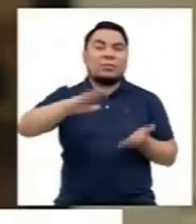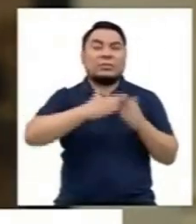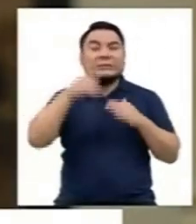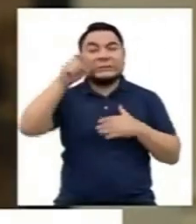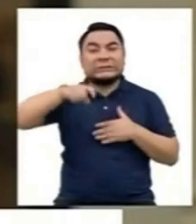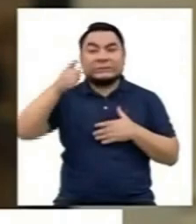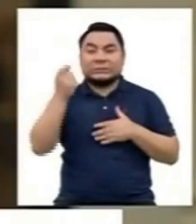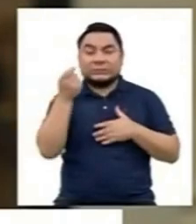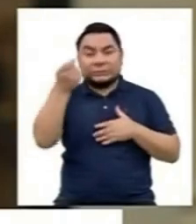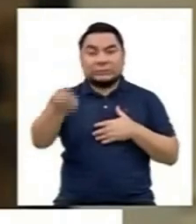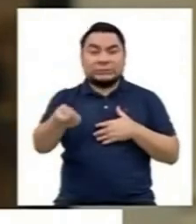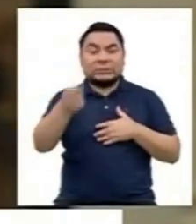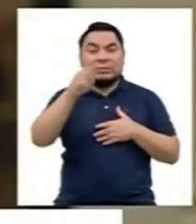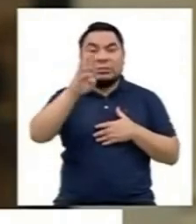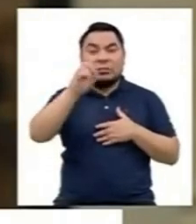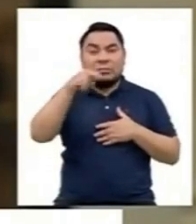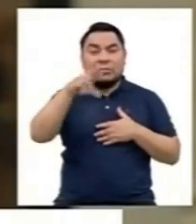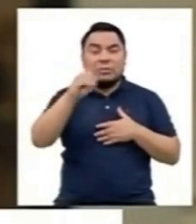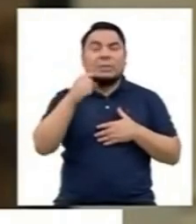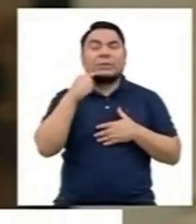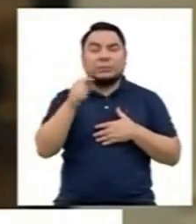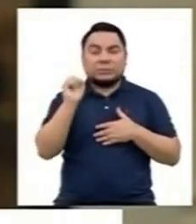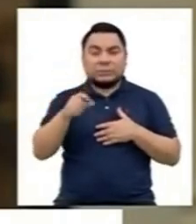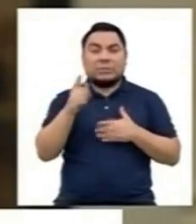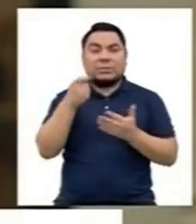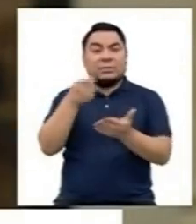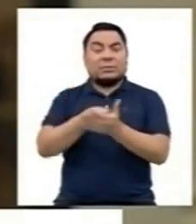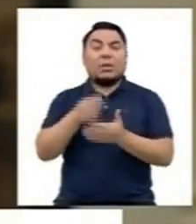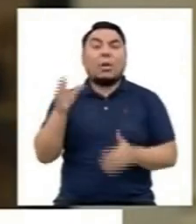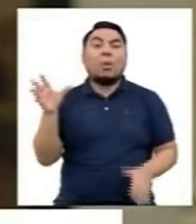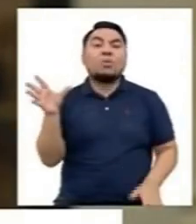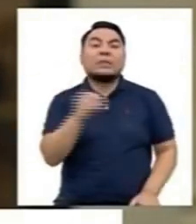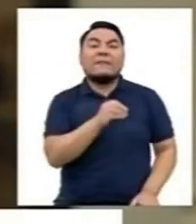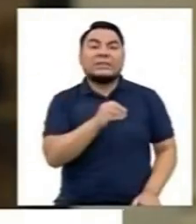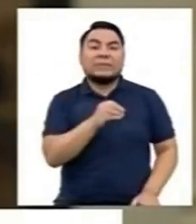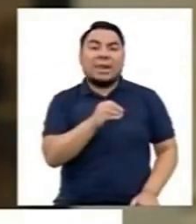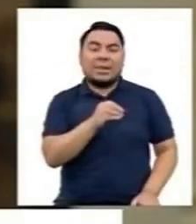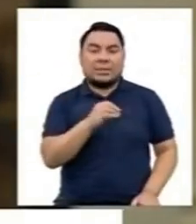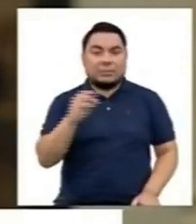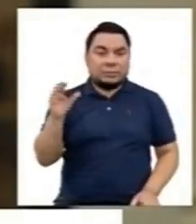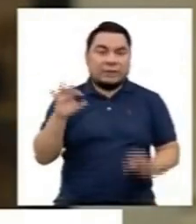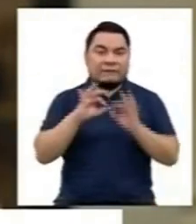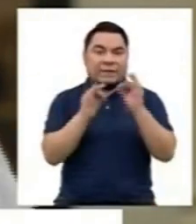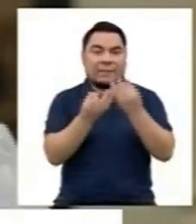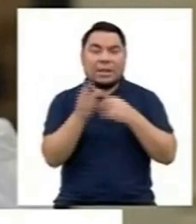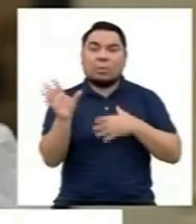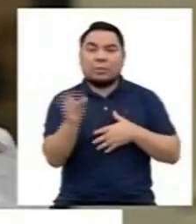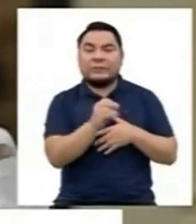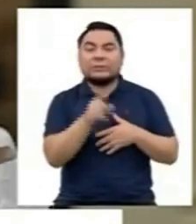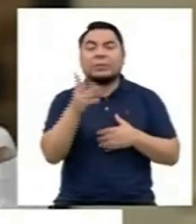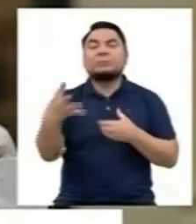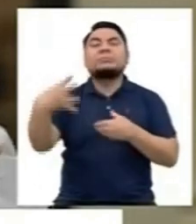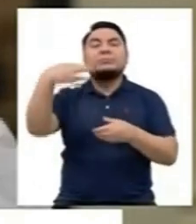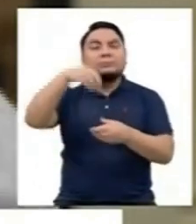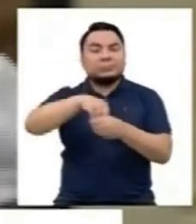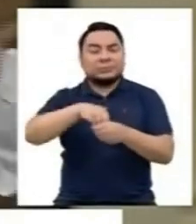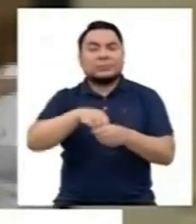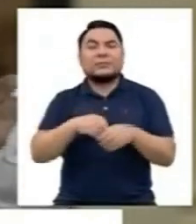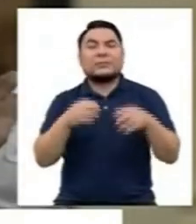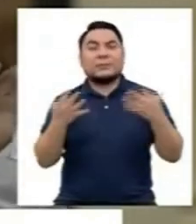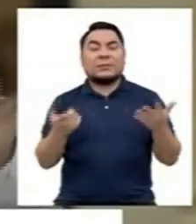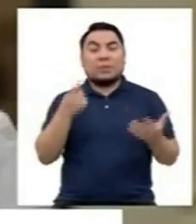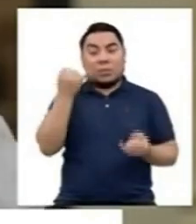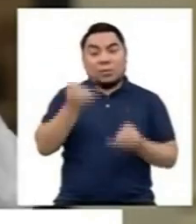tenemos elecciones generales. Se supone que las elecciones generales deberían ser en abril. Entonces, tenemos otro